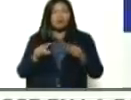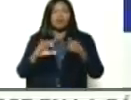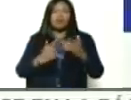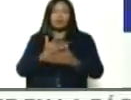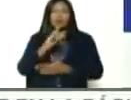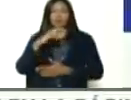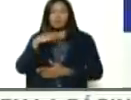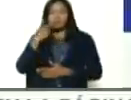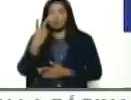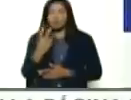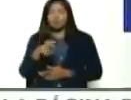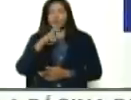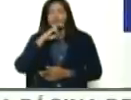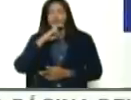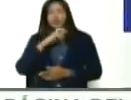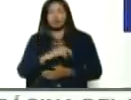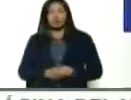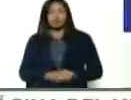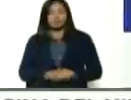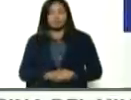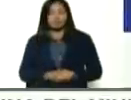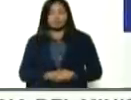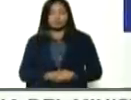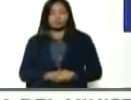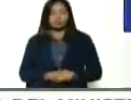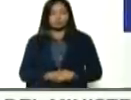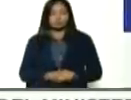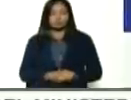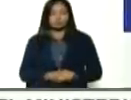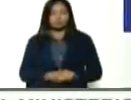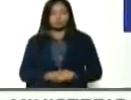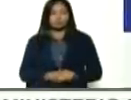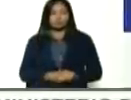oro la voz de oro araguaney